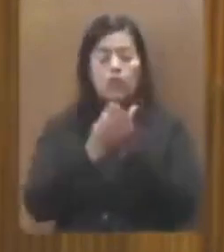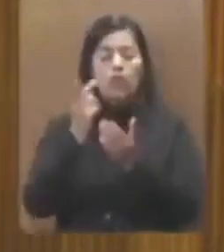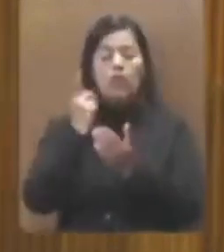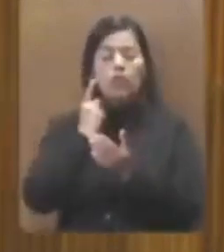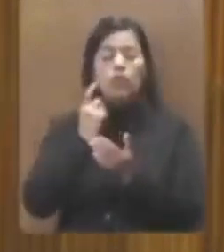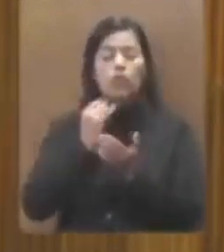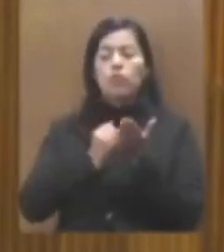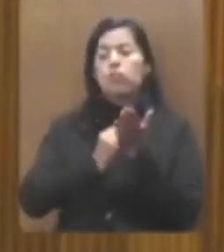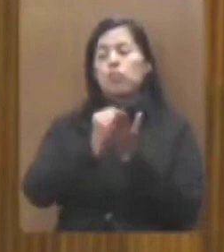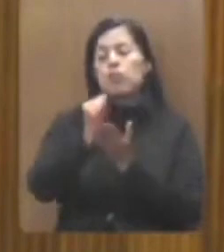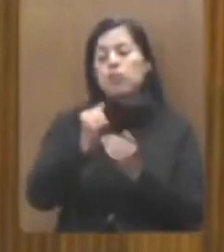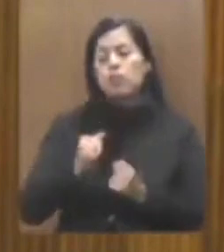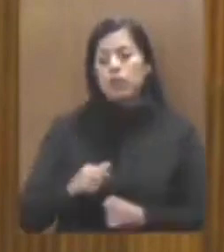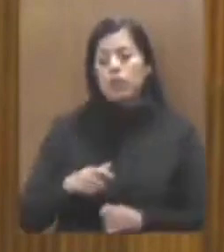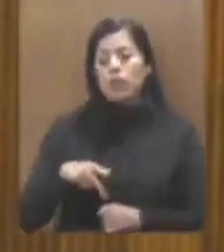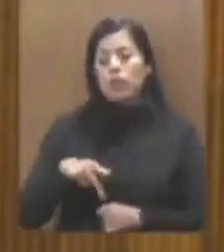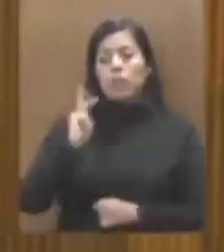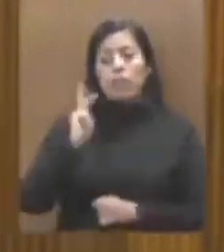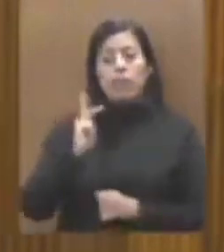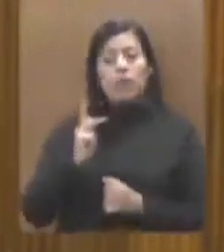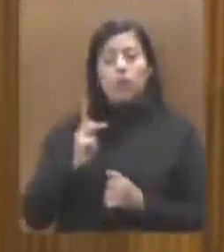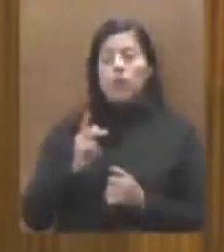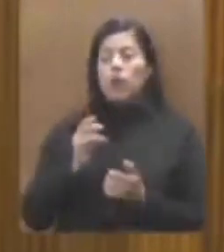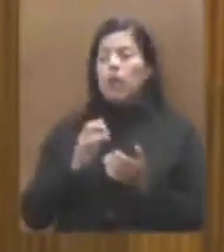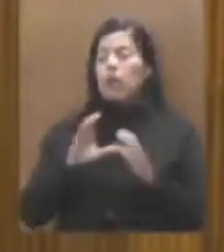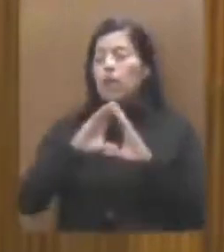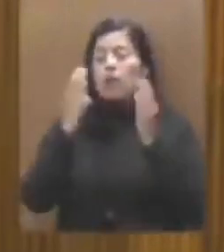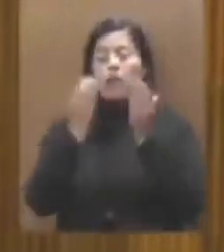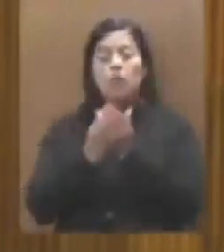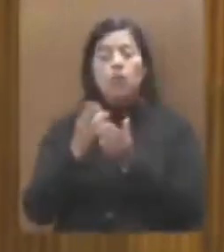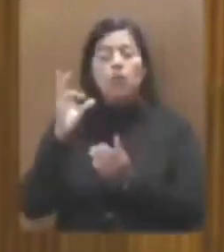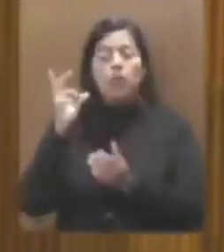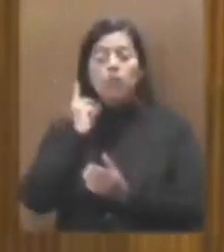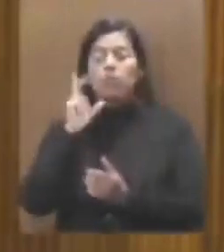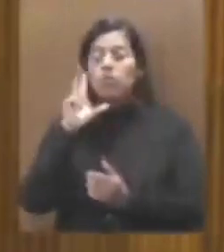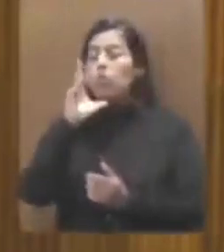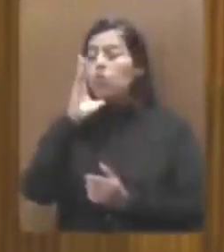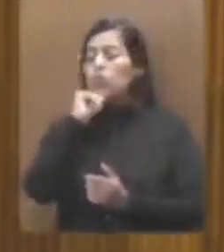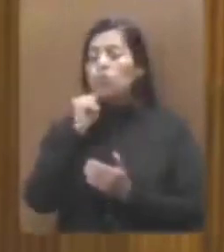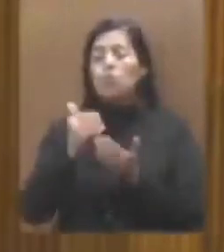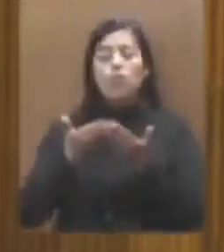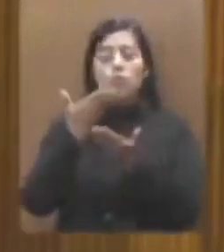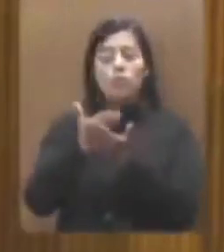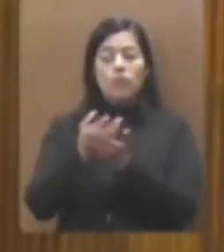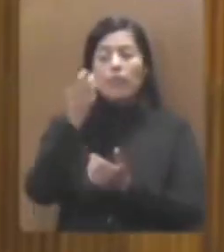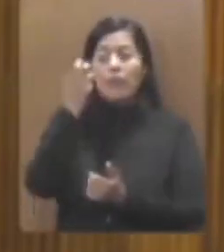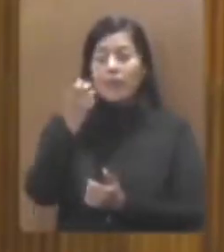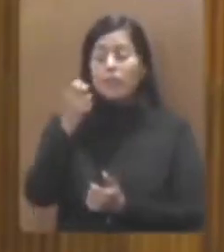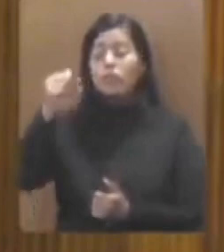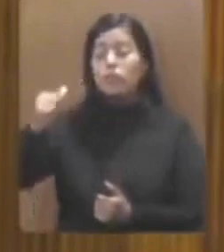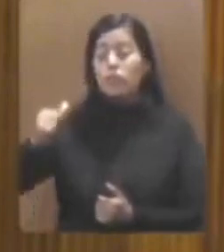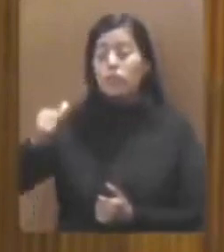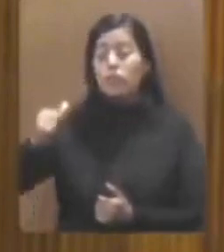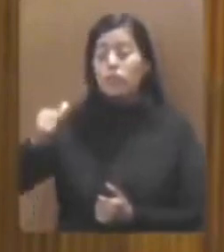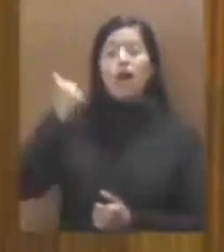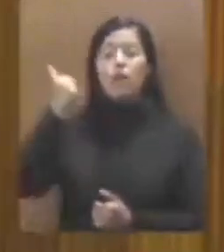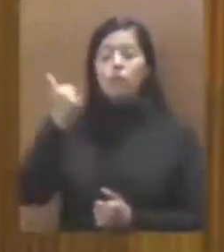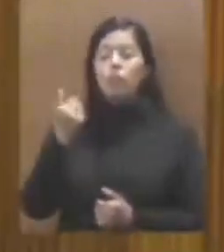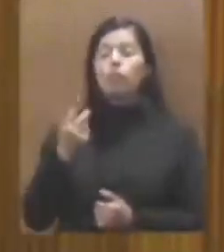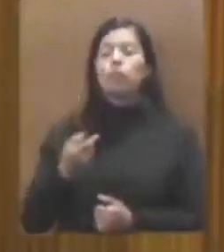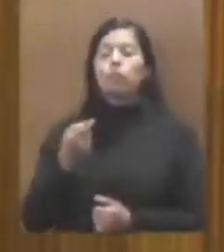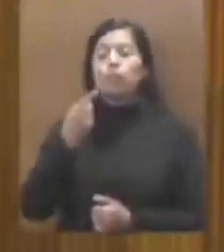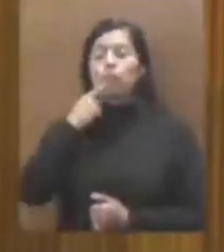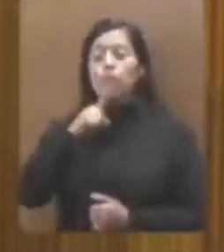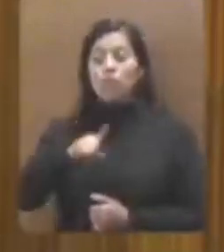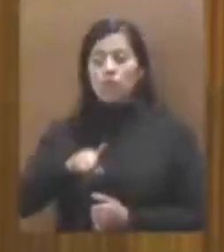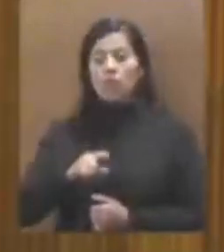ninguna circunstancia el congreso propone en esa dinámica el delito de abuso de autoridad o de abuso de poder se